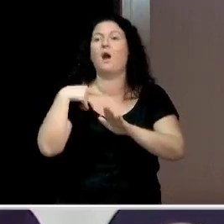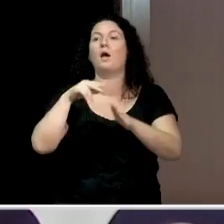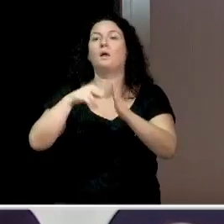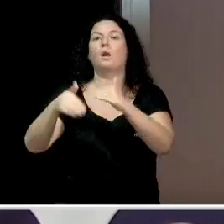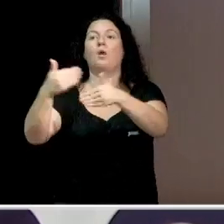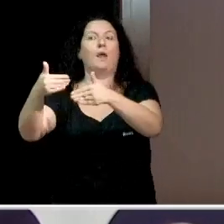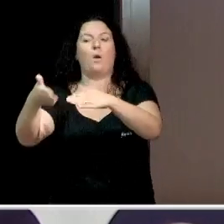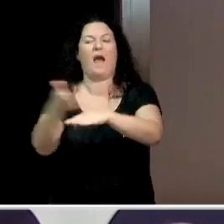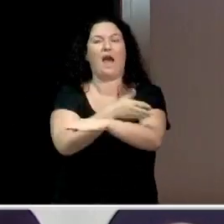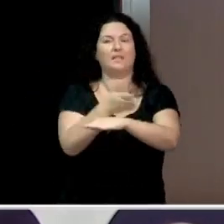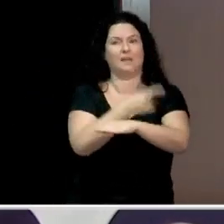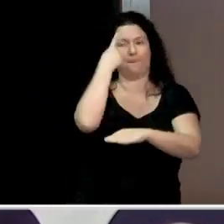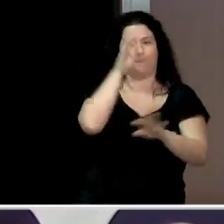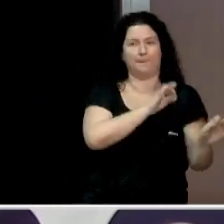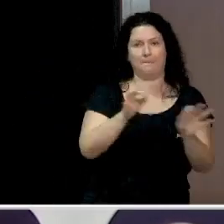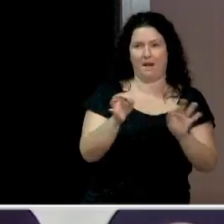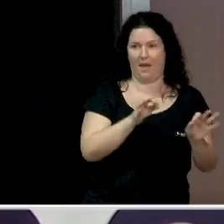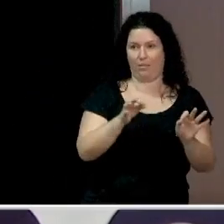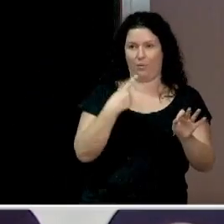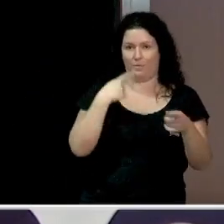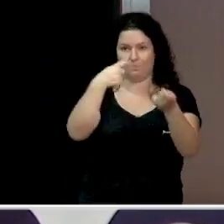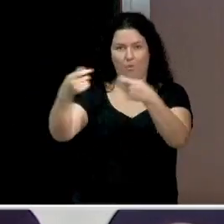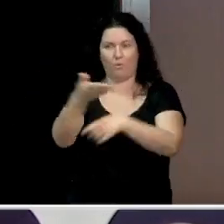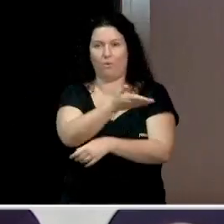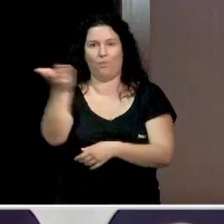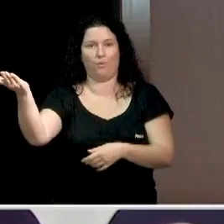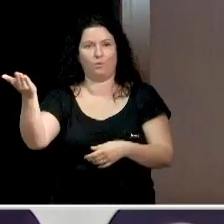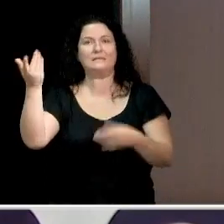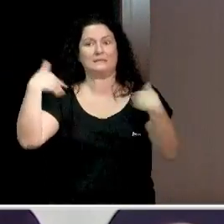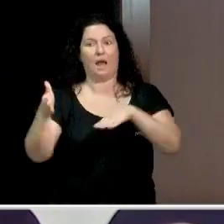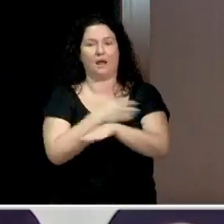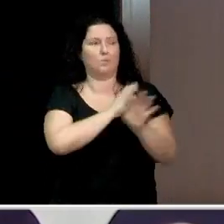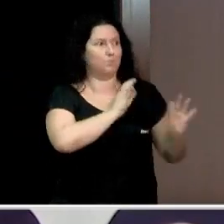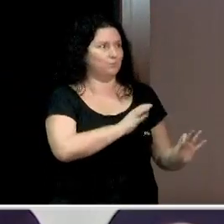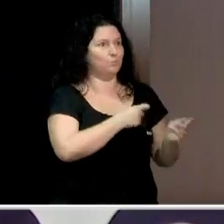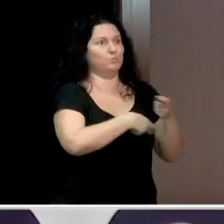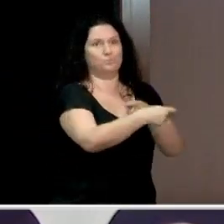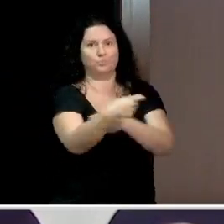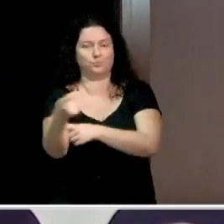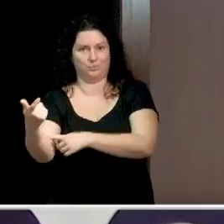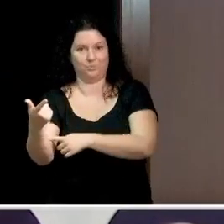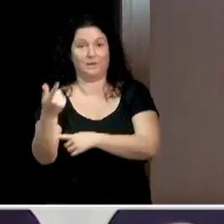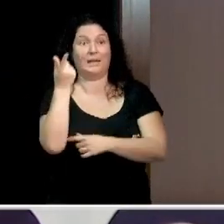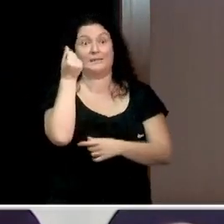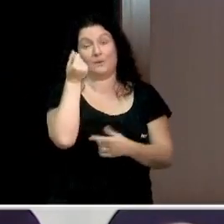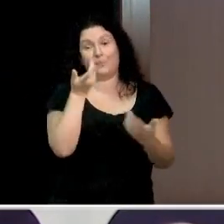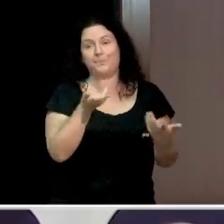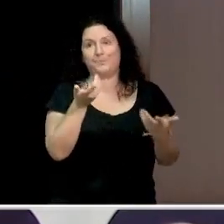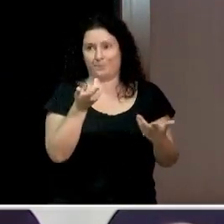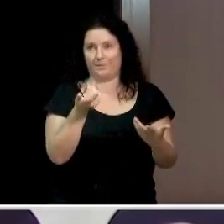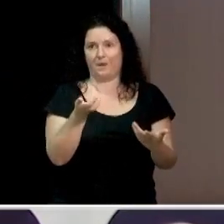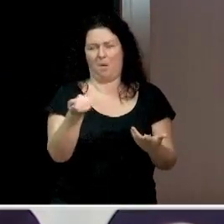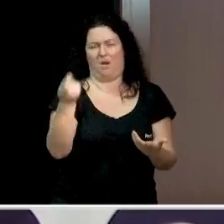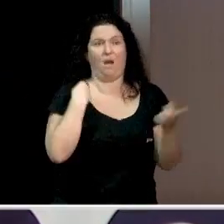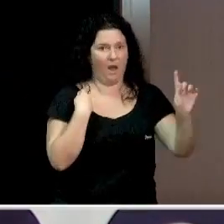con retraso, pero al menos al mercado en la dispensación, la provisión y además a costes. Sensatos,